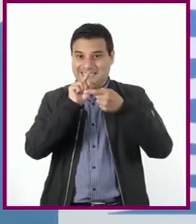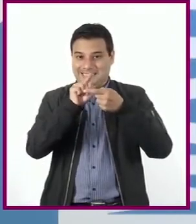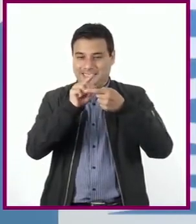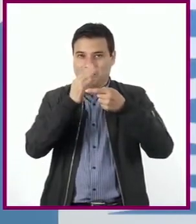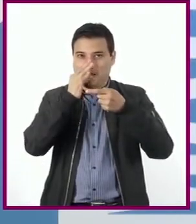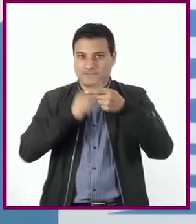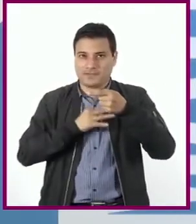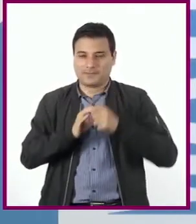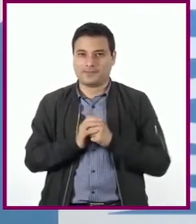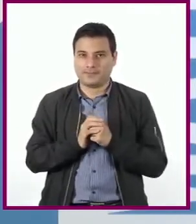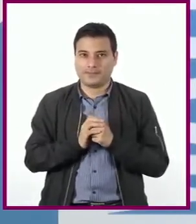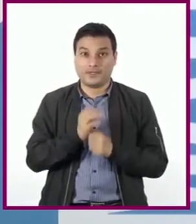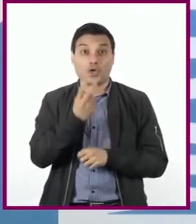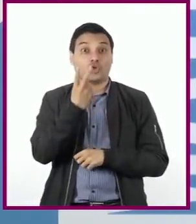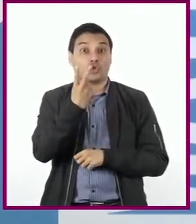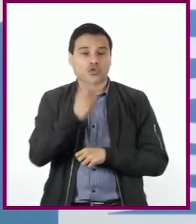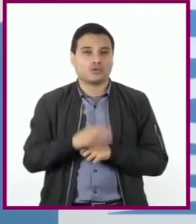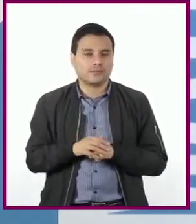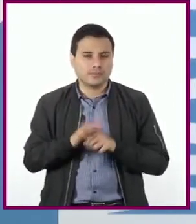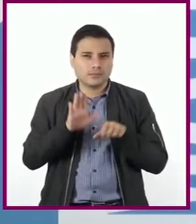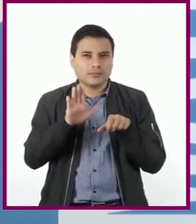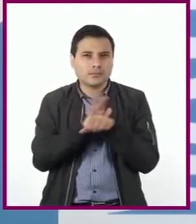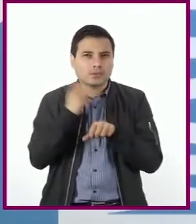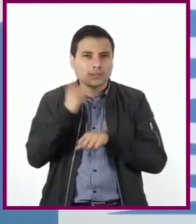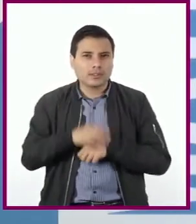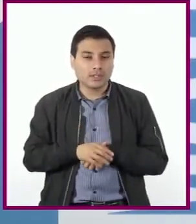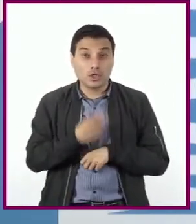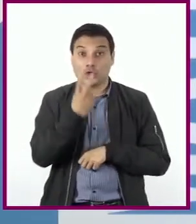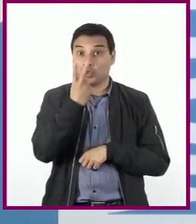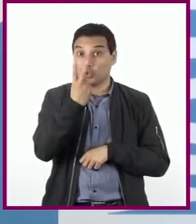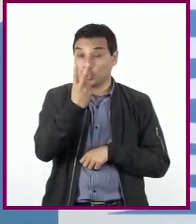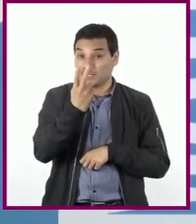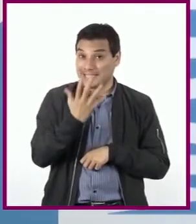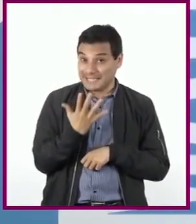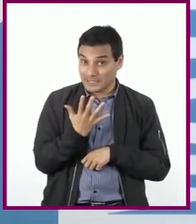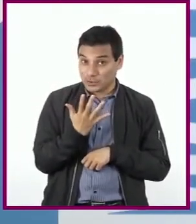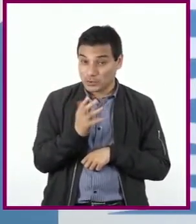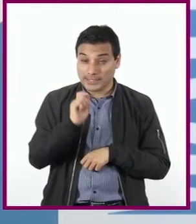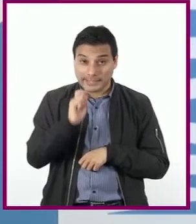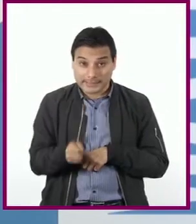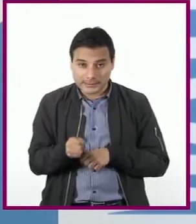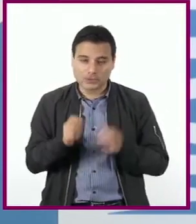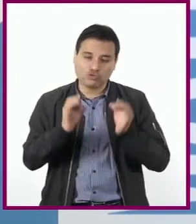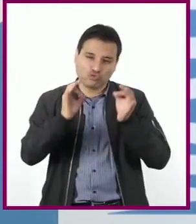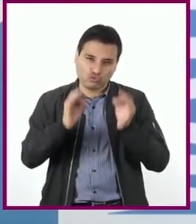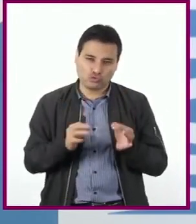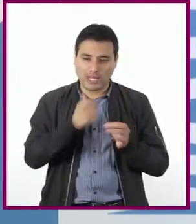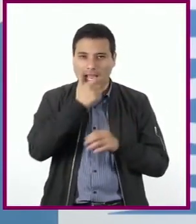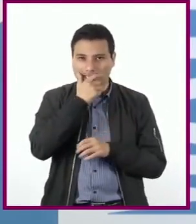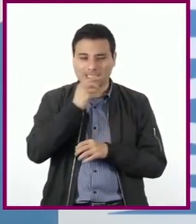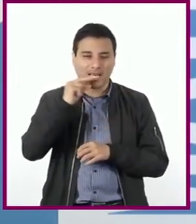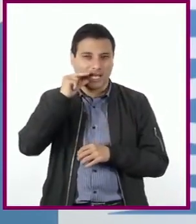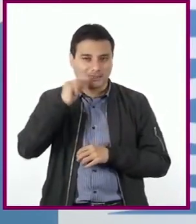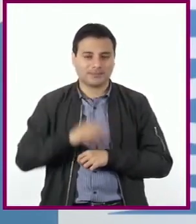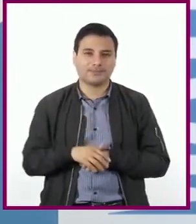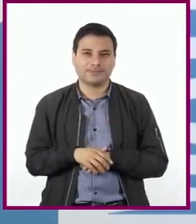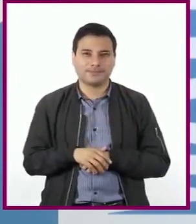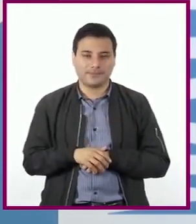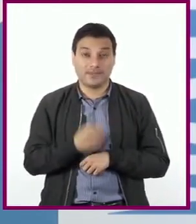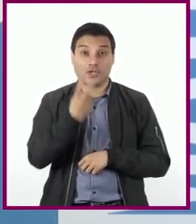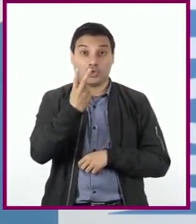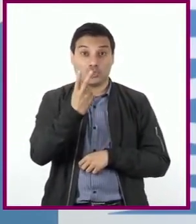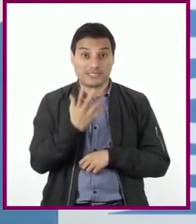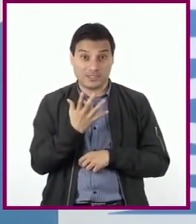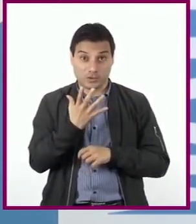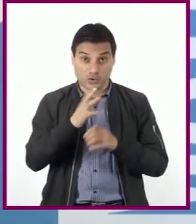caso es 2, porque 2/5 partes son de sabor nuez. Por lo tanto, 2/5